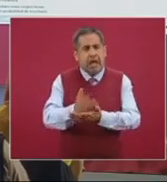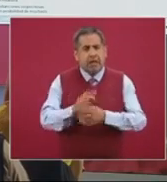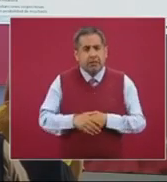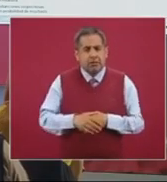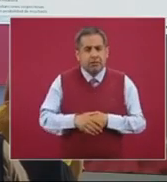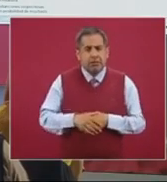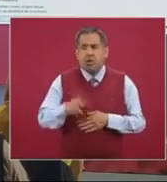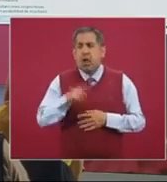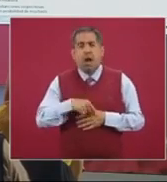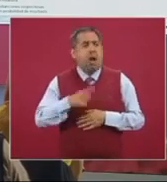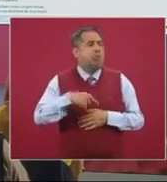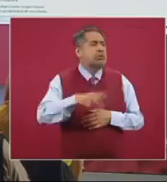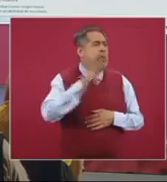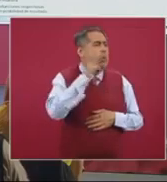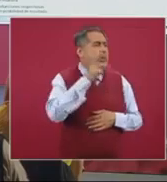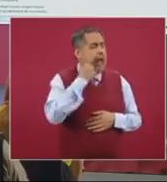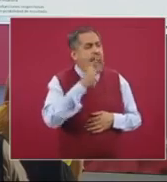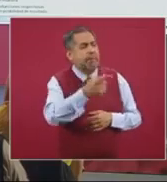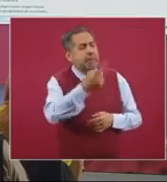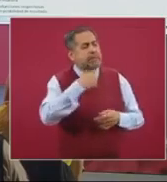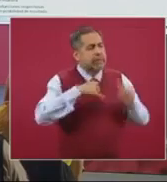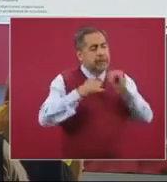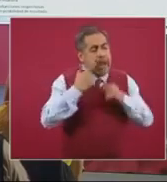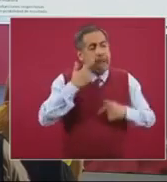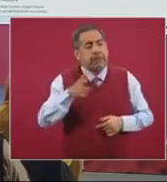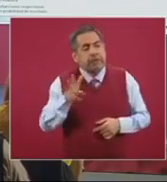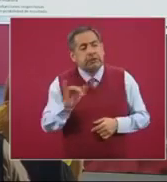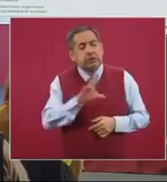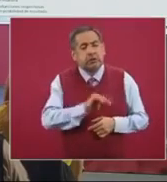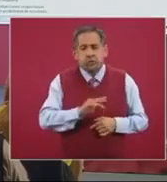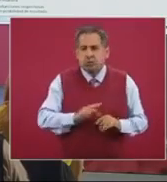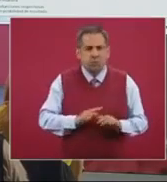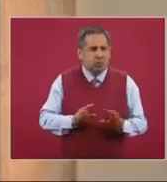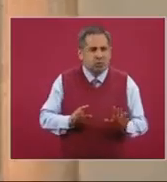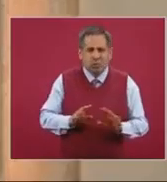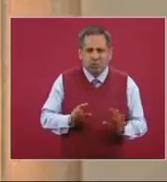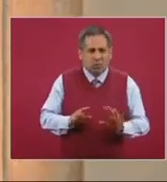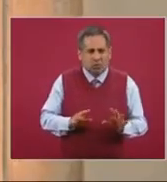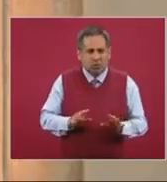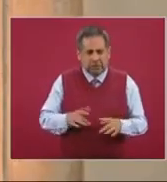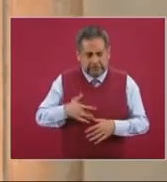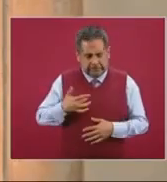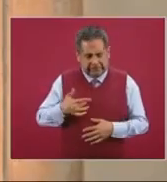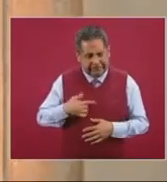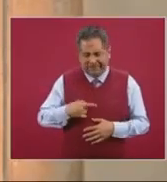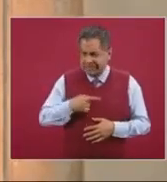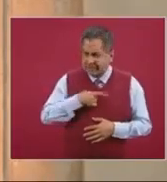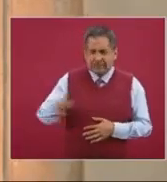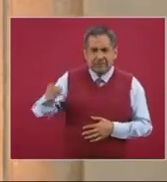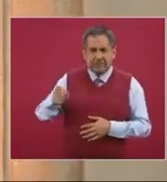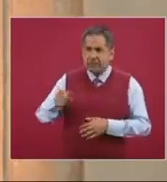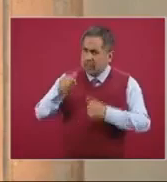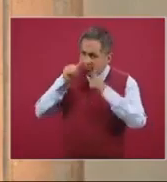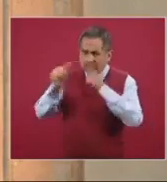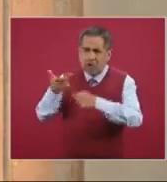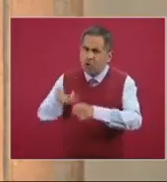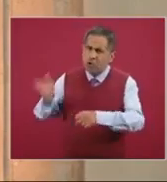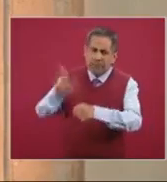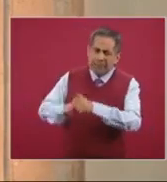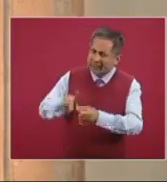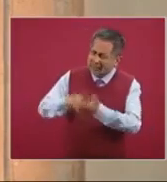búsqueda de una prueba de laboratorio. Que lo que usted esté en búsqueda es de atención médica.